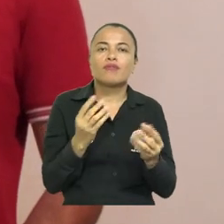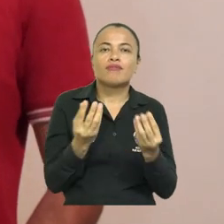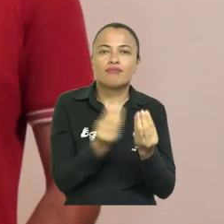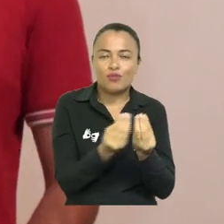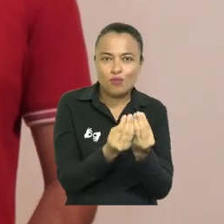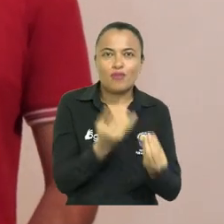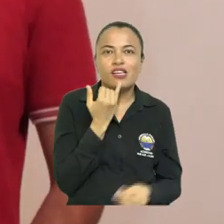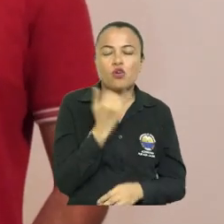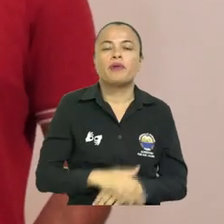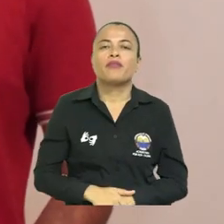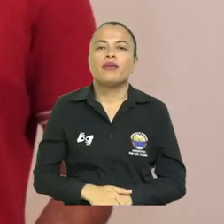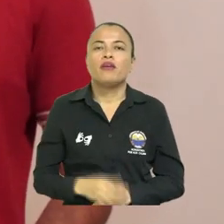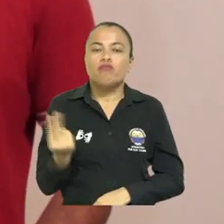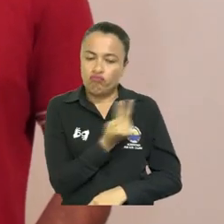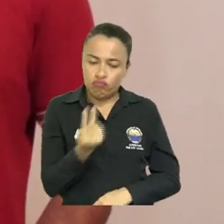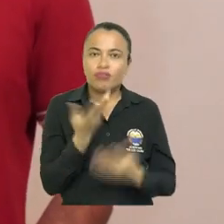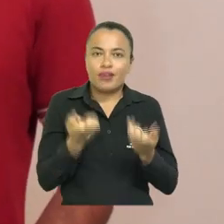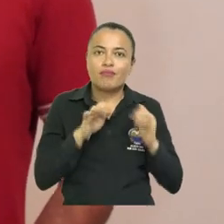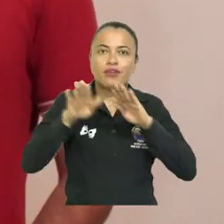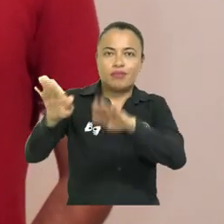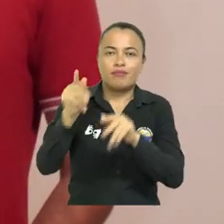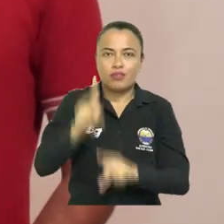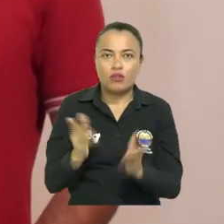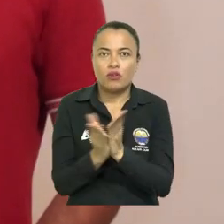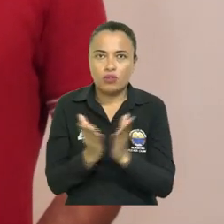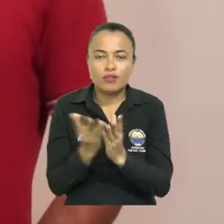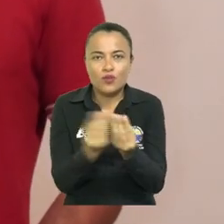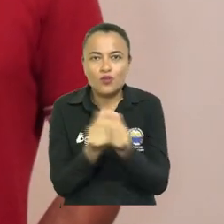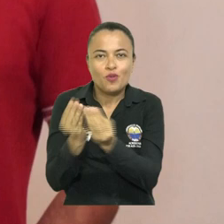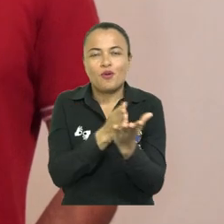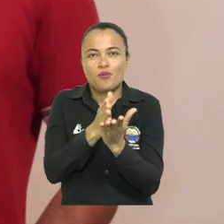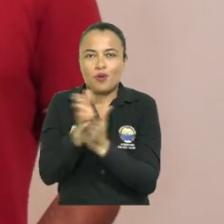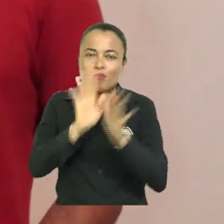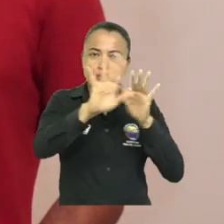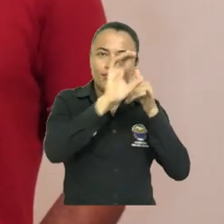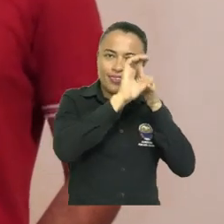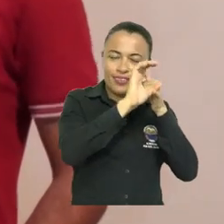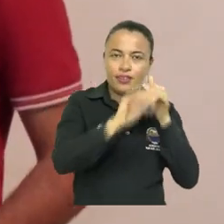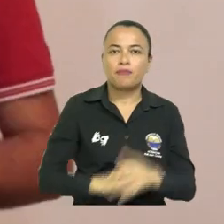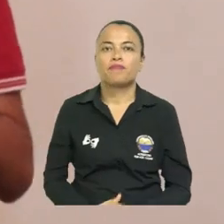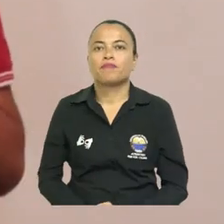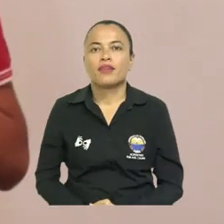Y juntos decidimos lanzarnos como representantes estudiantiles ante el Consejo de Programa de Ingeniería de Sistemas.